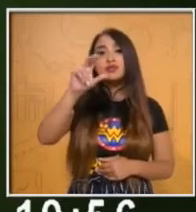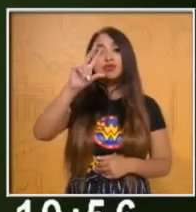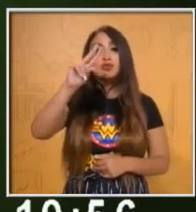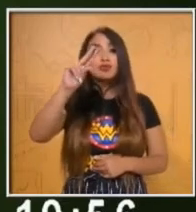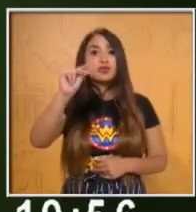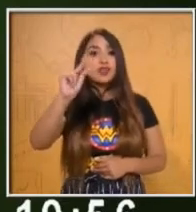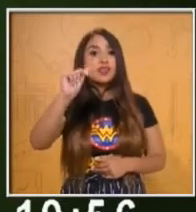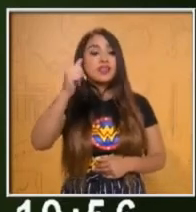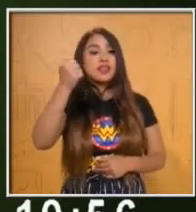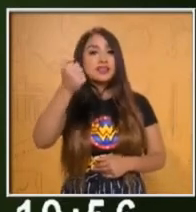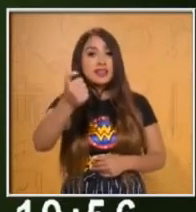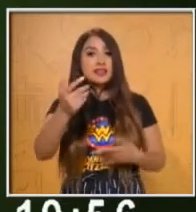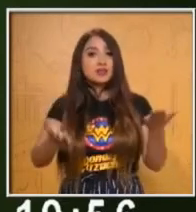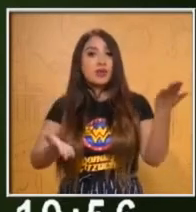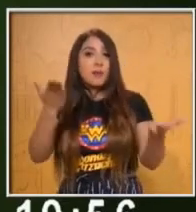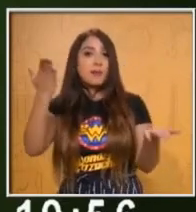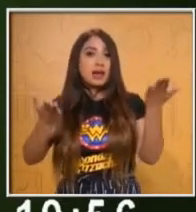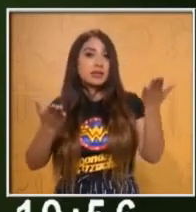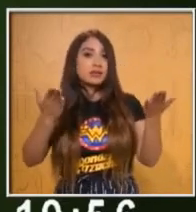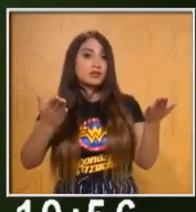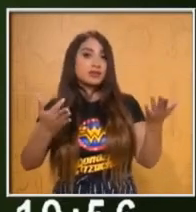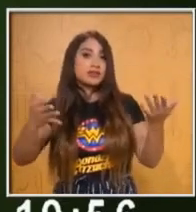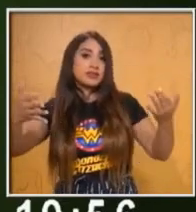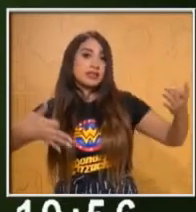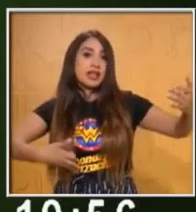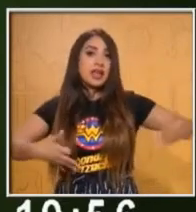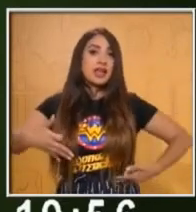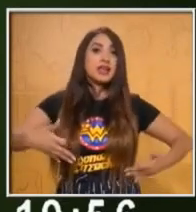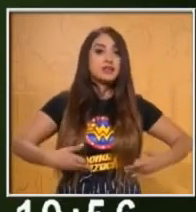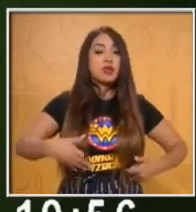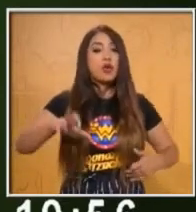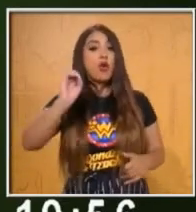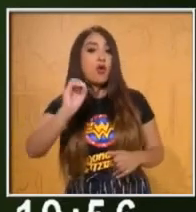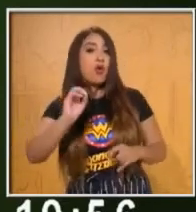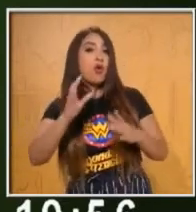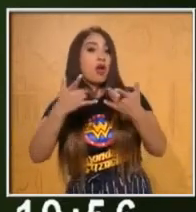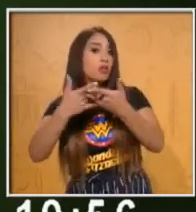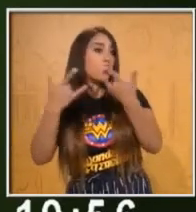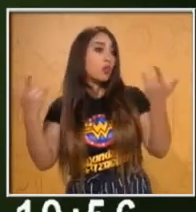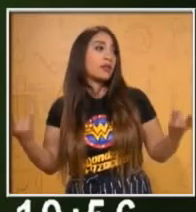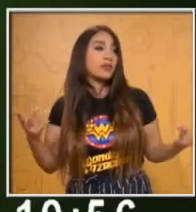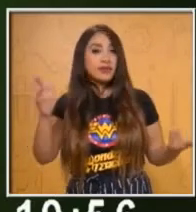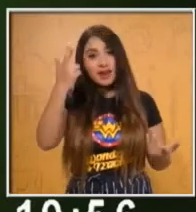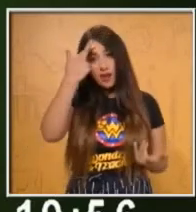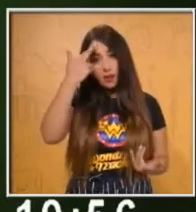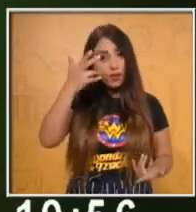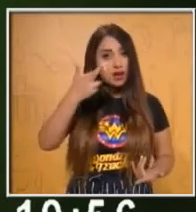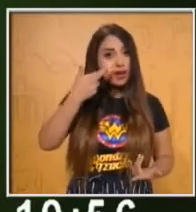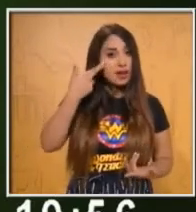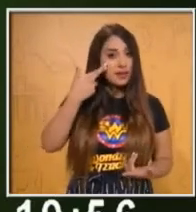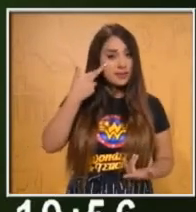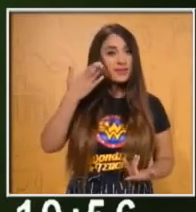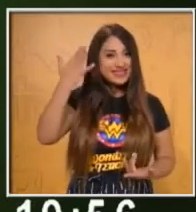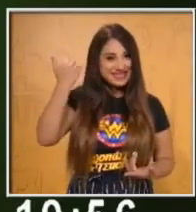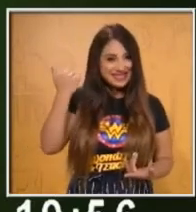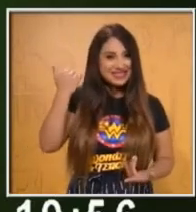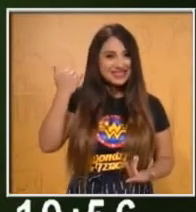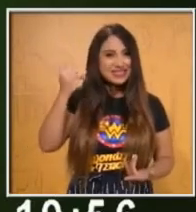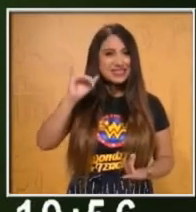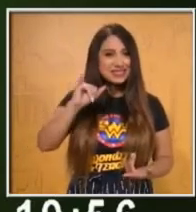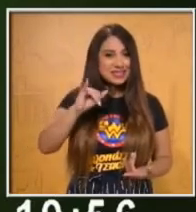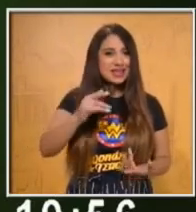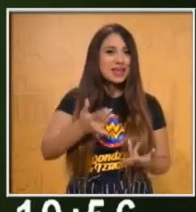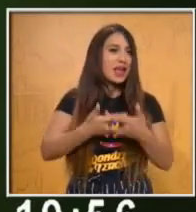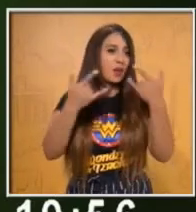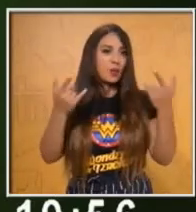donde tenemos las comparaciones de la obra de teatro y el cuento. Recuerda, la de los ratones es la imagen que pasó anteriormente y el cuento es el